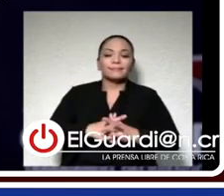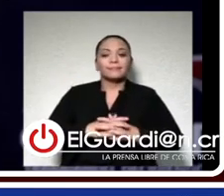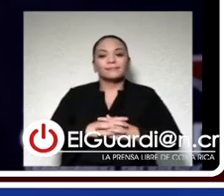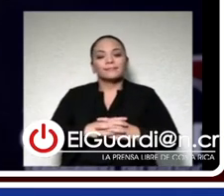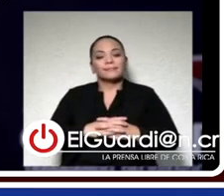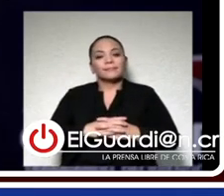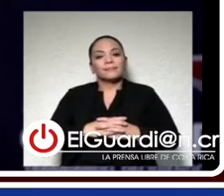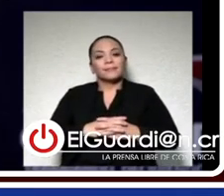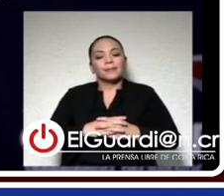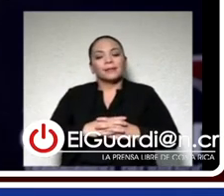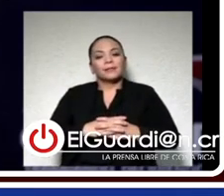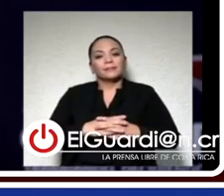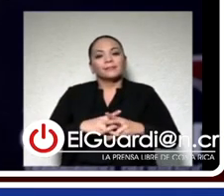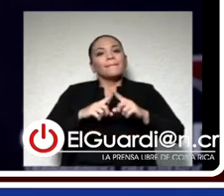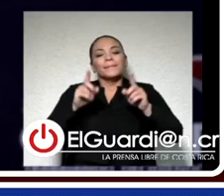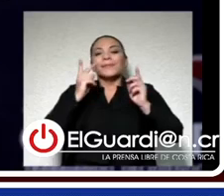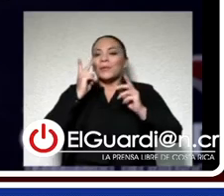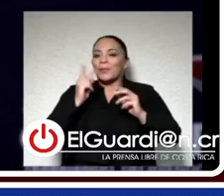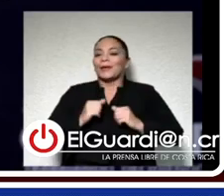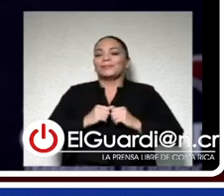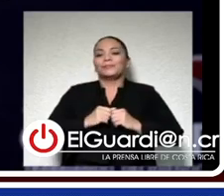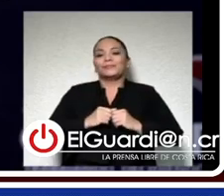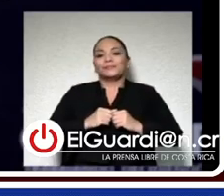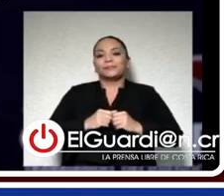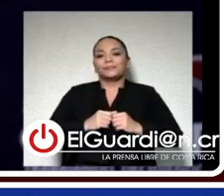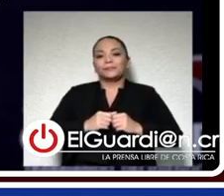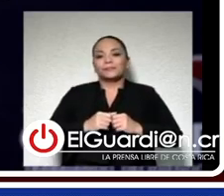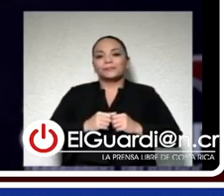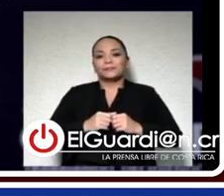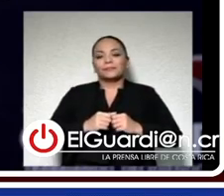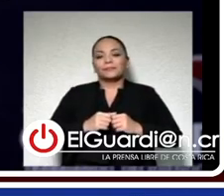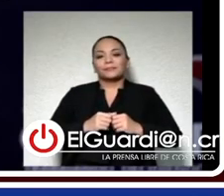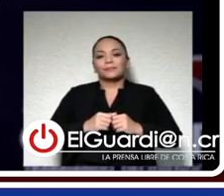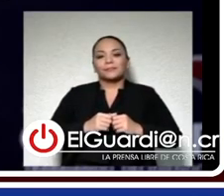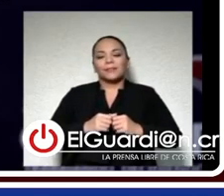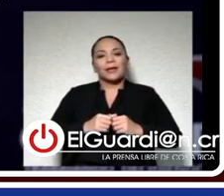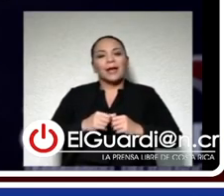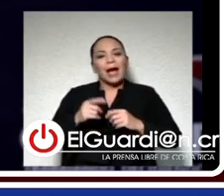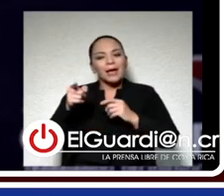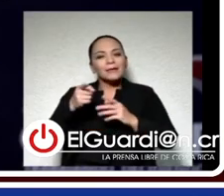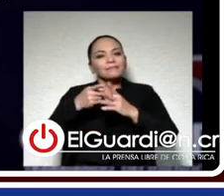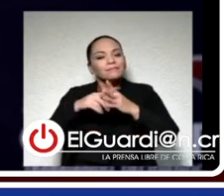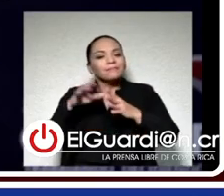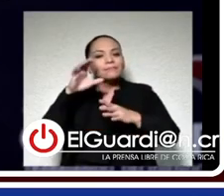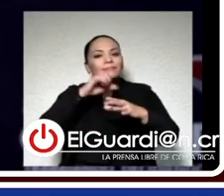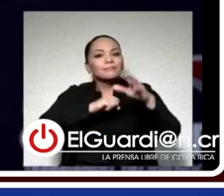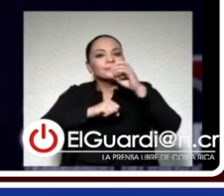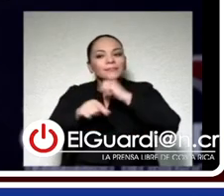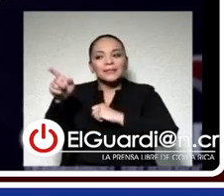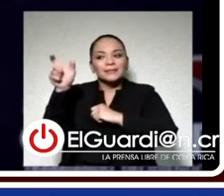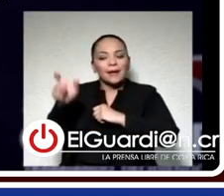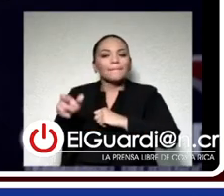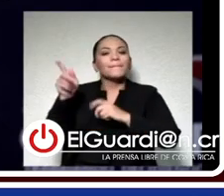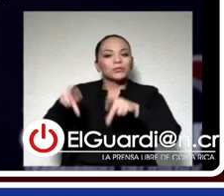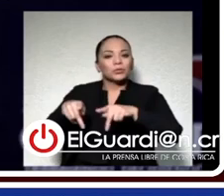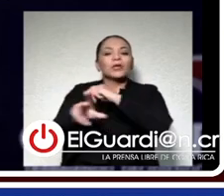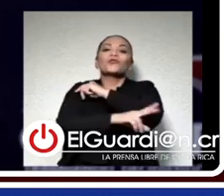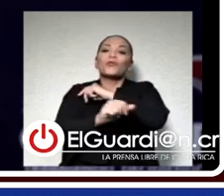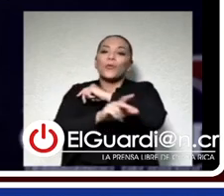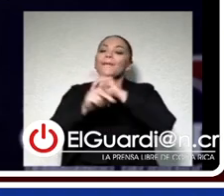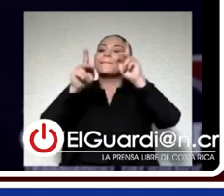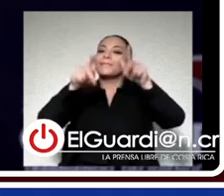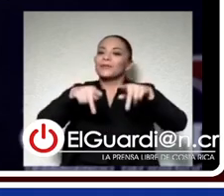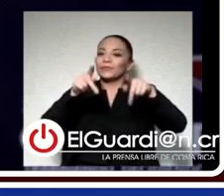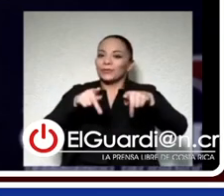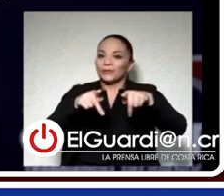Y gracias a esto nos dimos cuenta que el muchacho robaba dinero a personas desde Estados Unidos, a